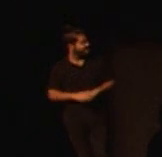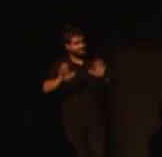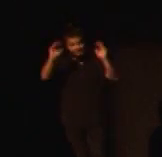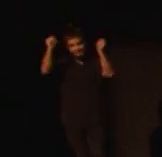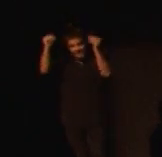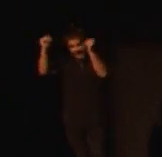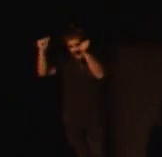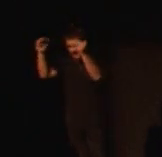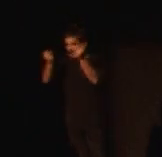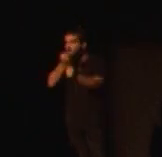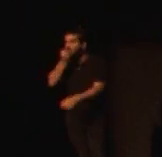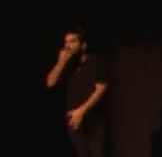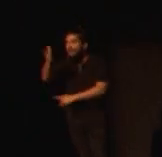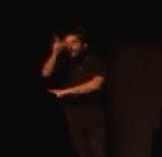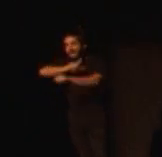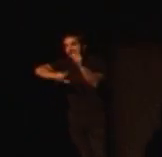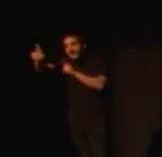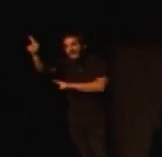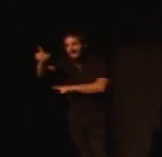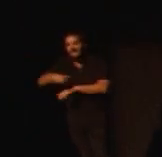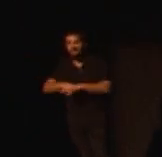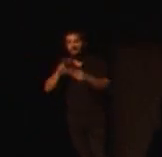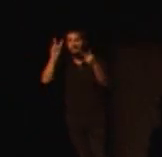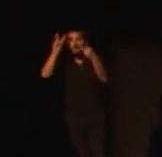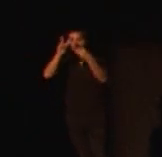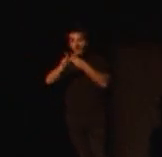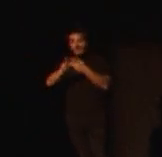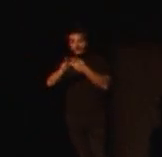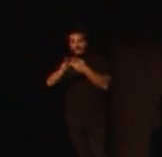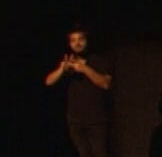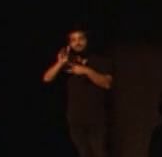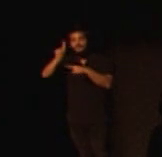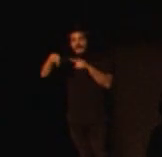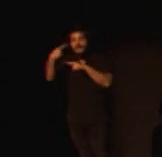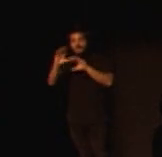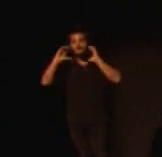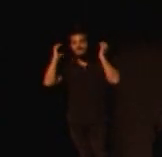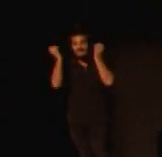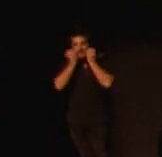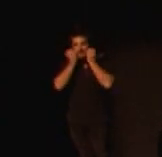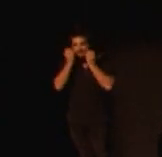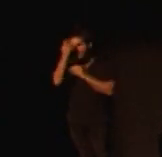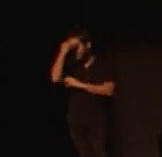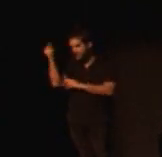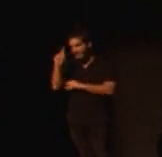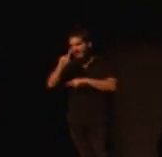Adiós, adiós, buen viaje, buen viaje. Nos vemos en la próxima estación y no os olvidéis de la foto de